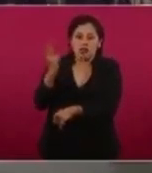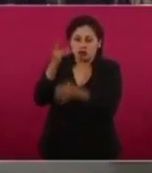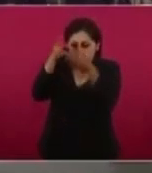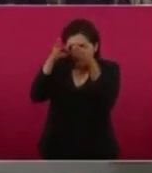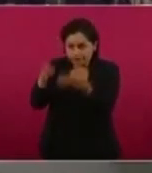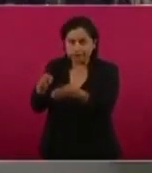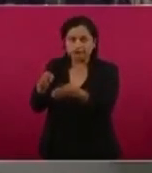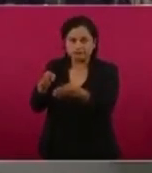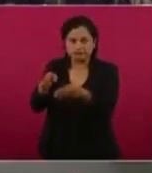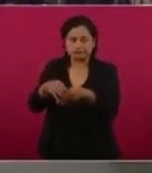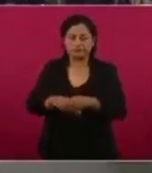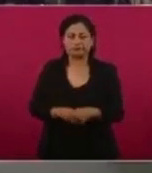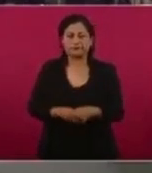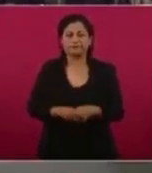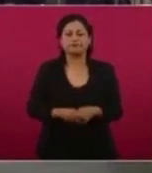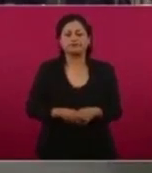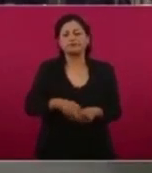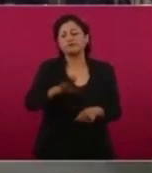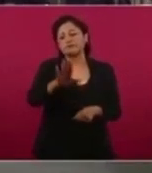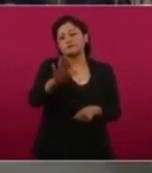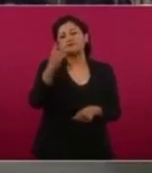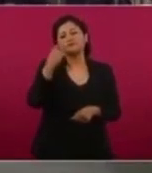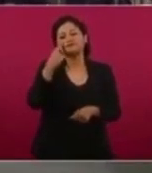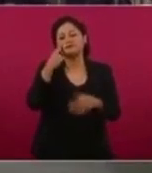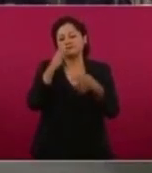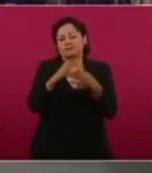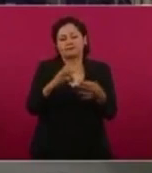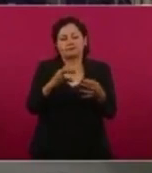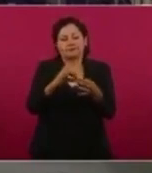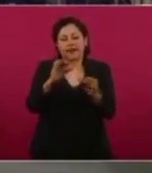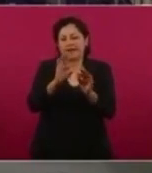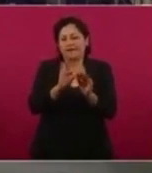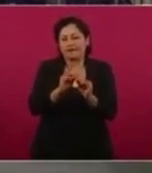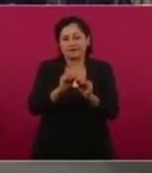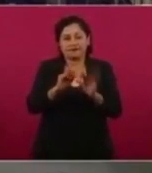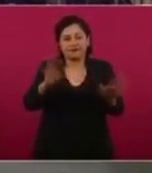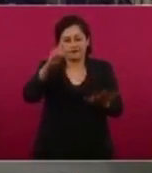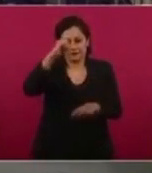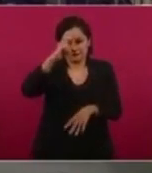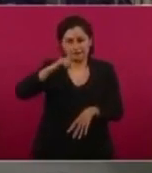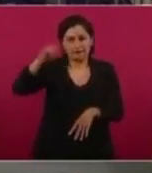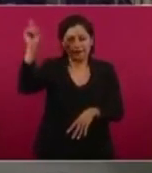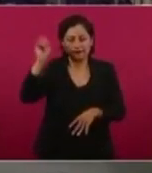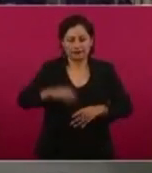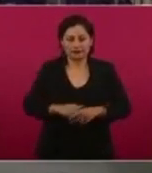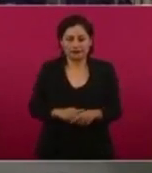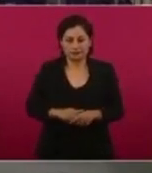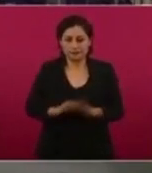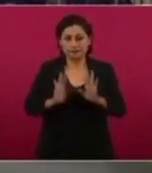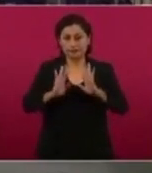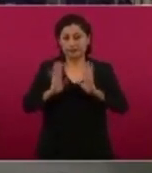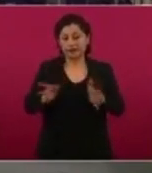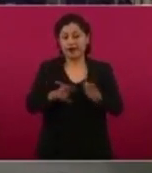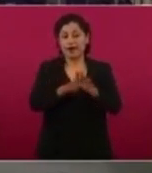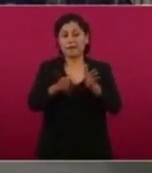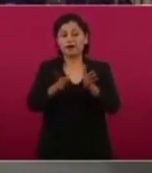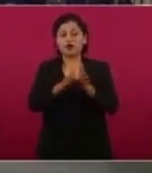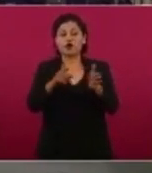es muy sencillo de explicar a veces ya el reforma